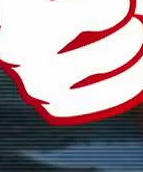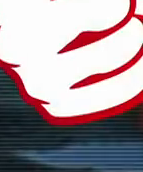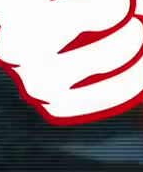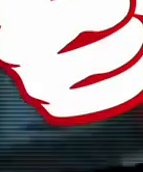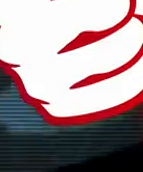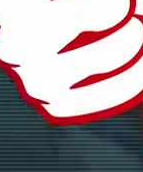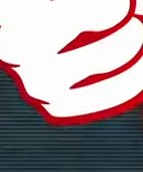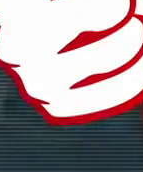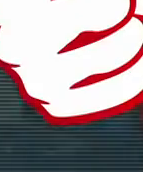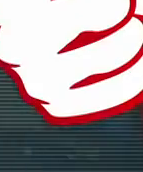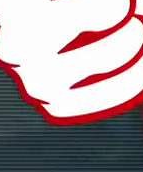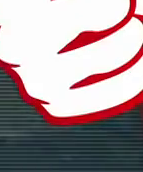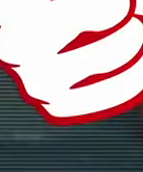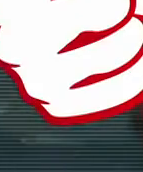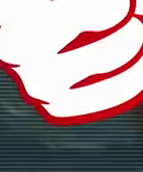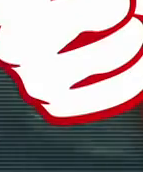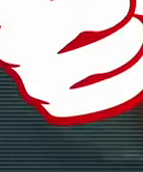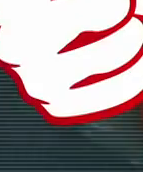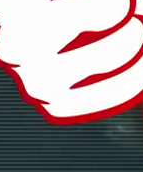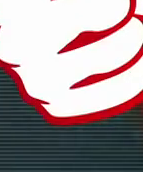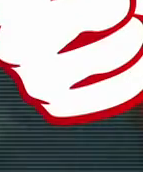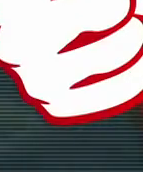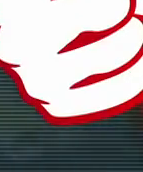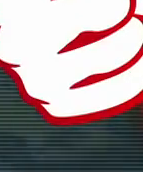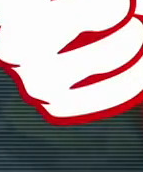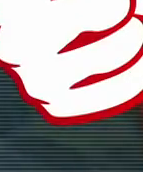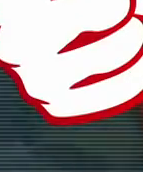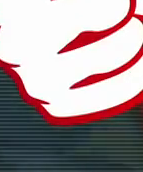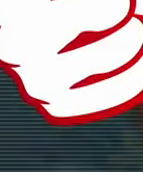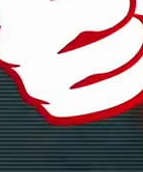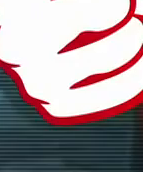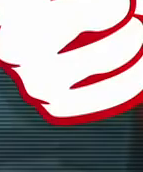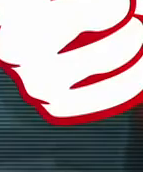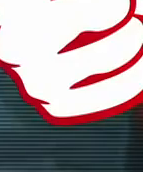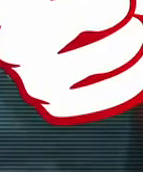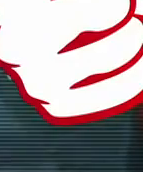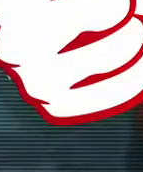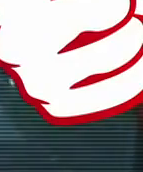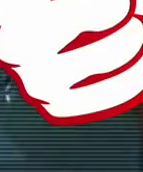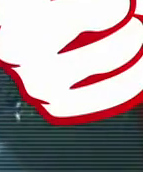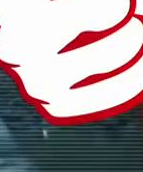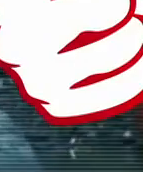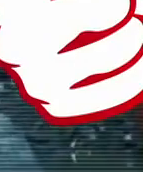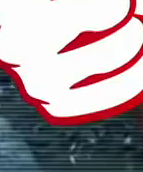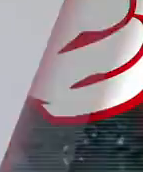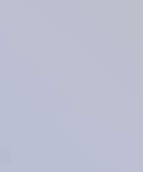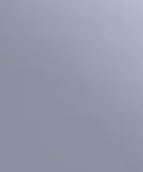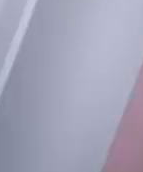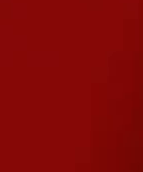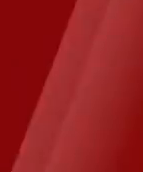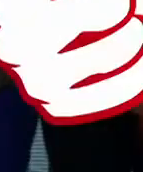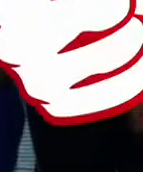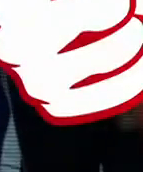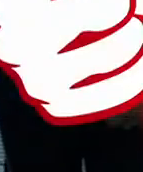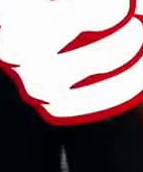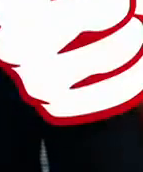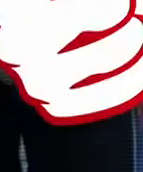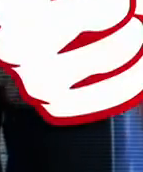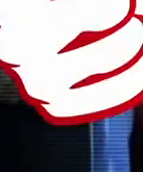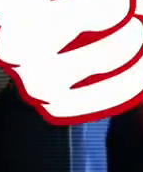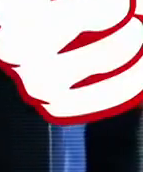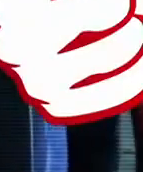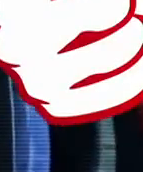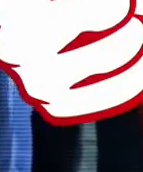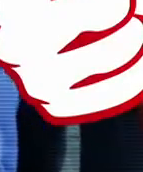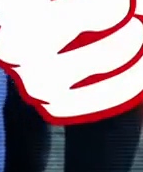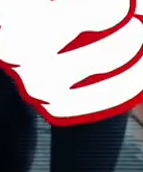suben a las banquetas donde es tan necesario para los niños de educación especial transitar con sus sillas de ruedas. Esto